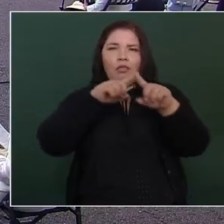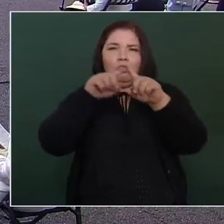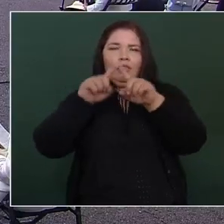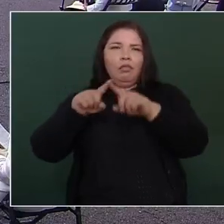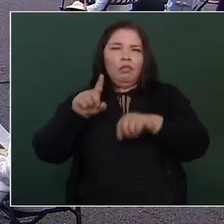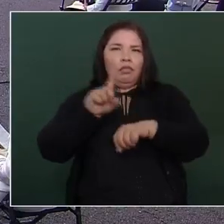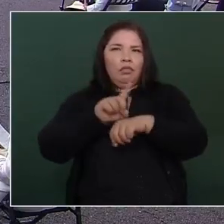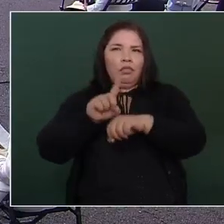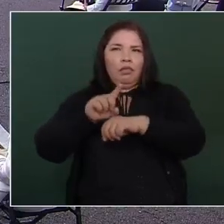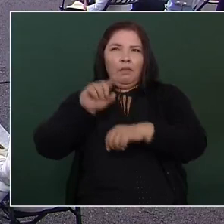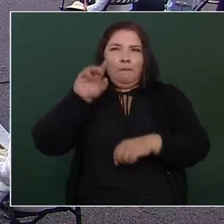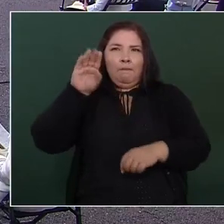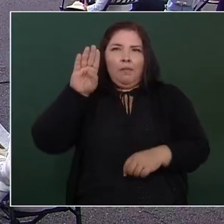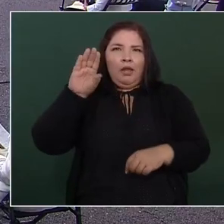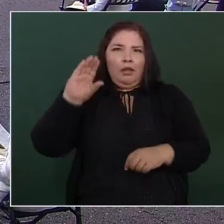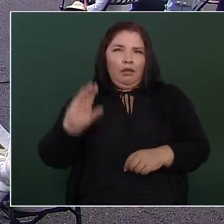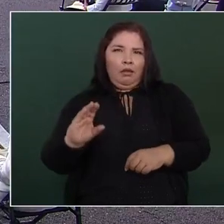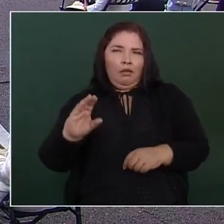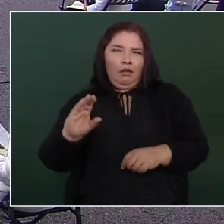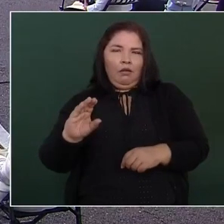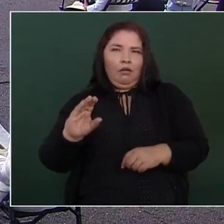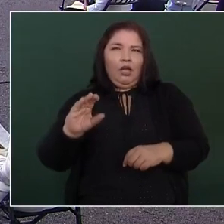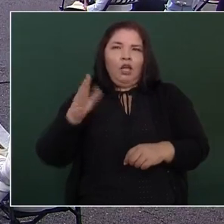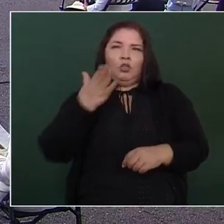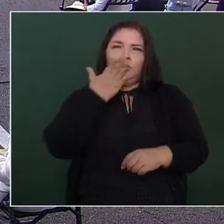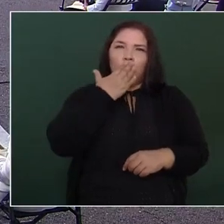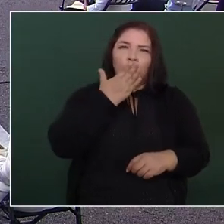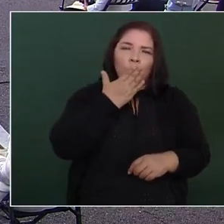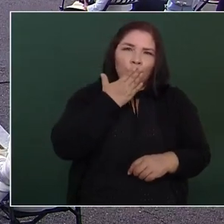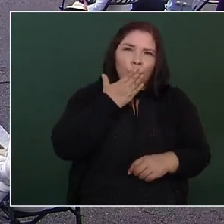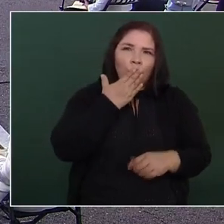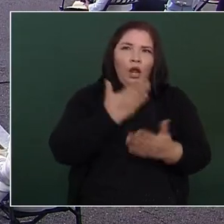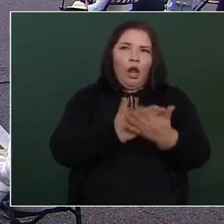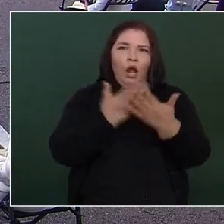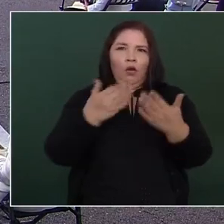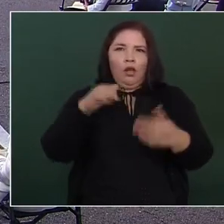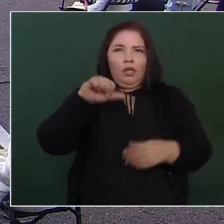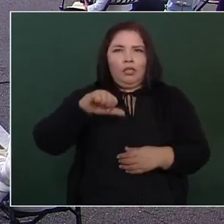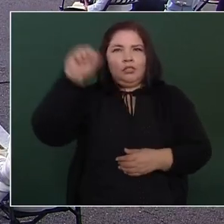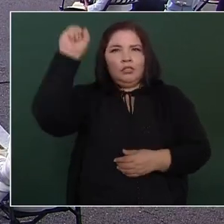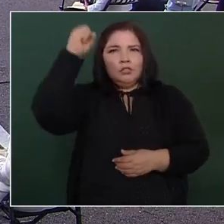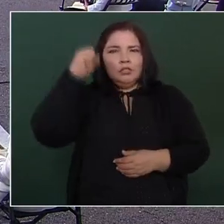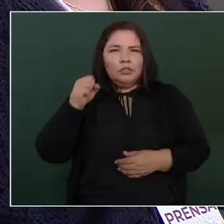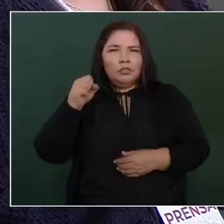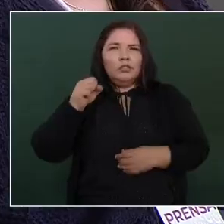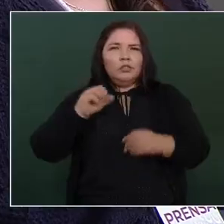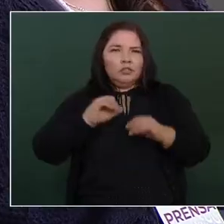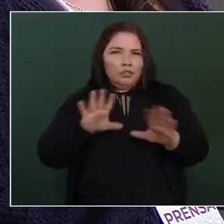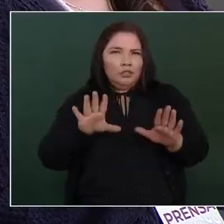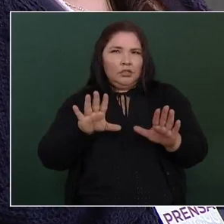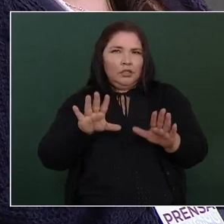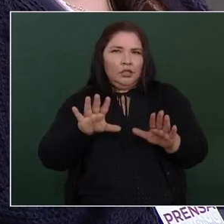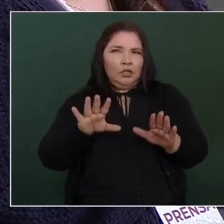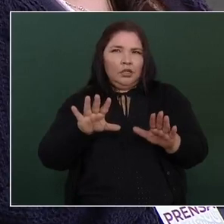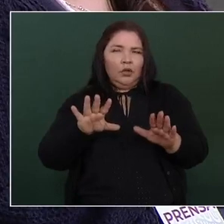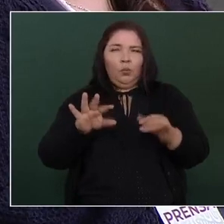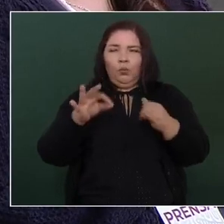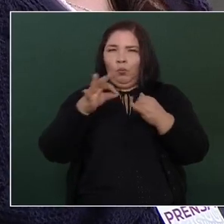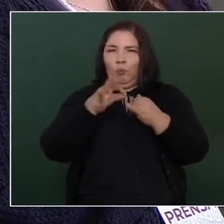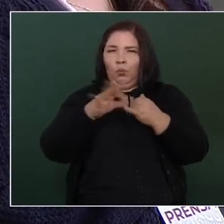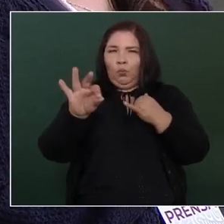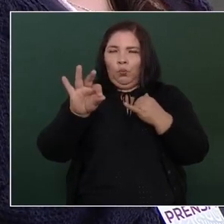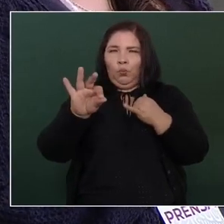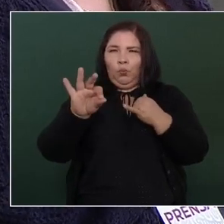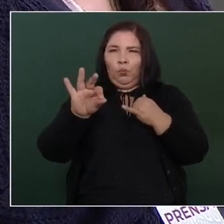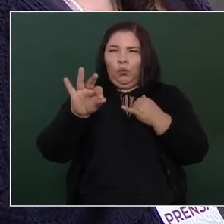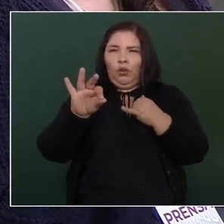por Baja California, estuvo por Sonora y ahora está en Sinaloa. Está ya los últimos, usted como dice cada rato,